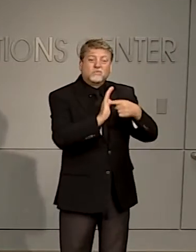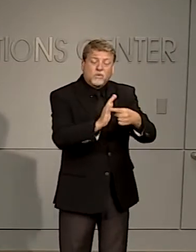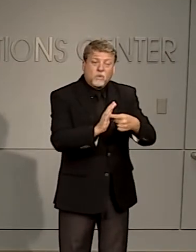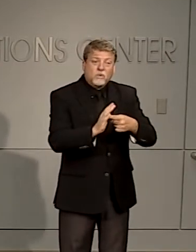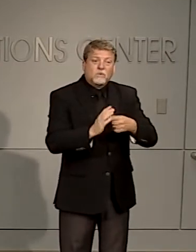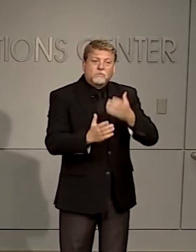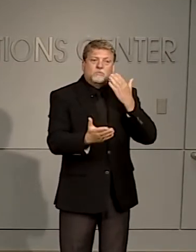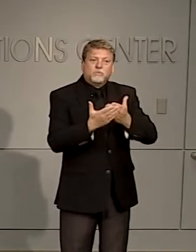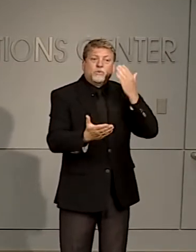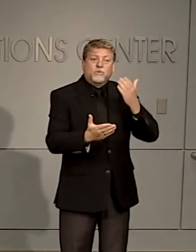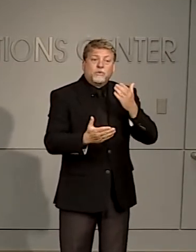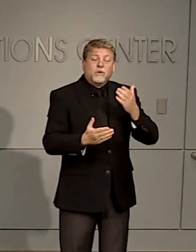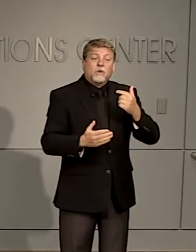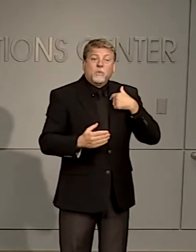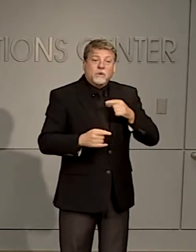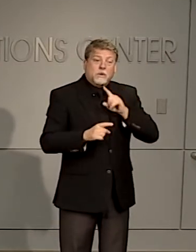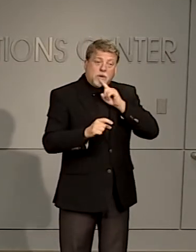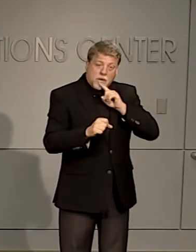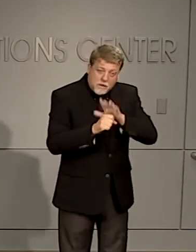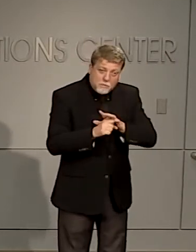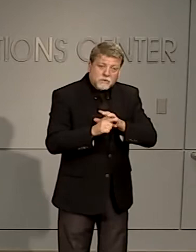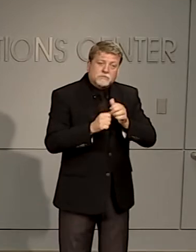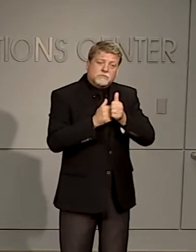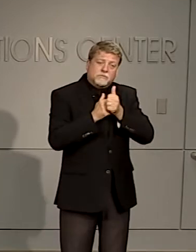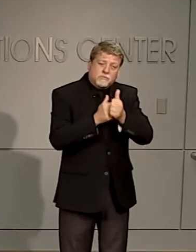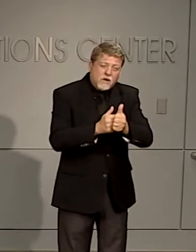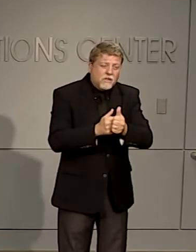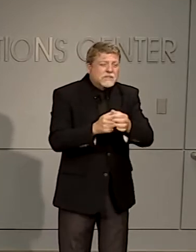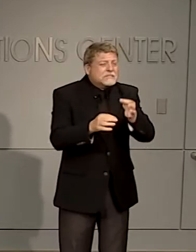tendencias actuales están mostrándonos lo que sea